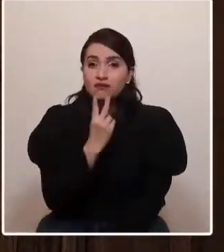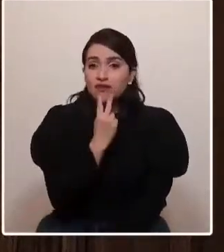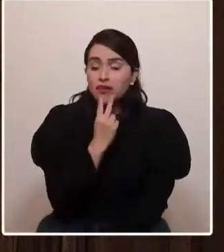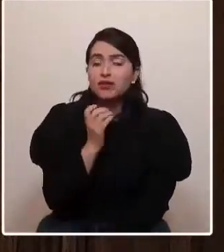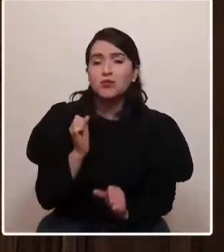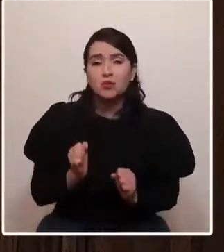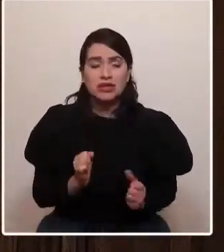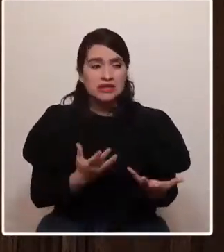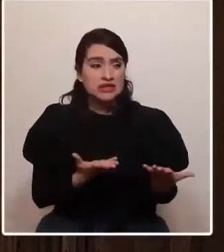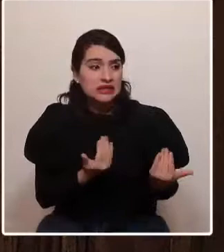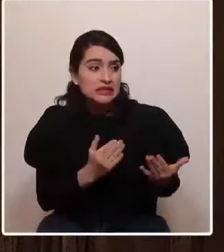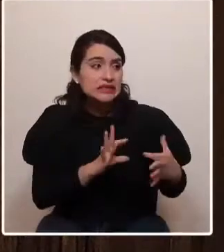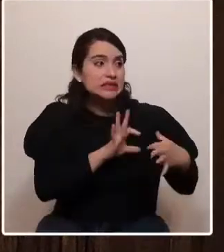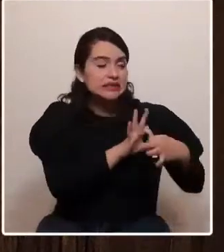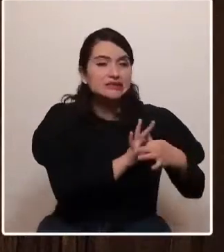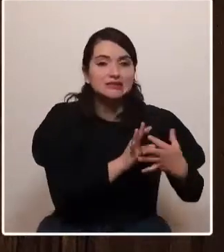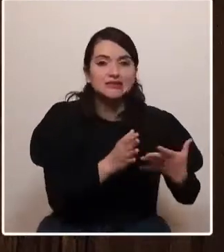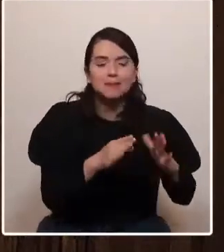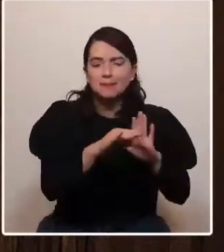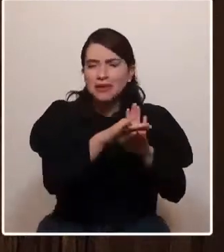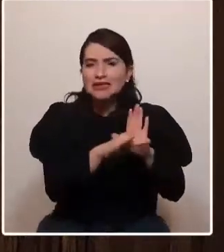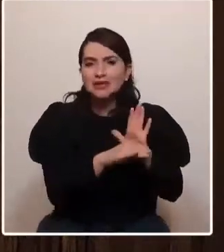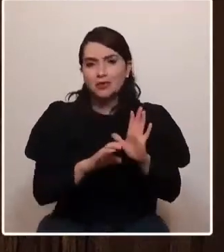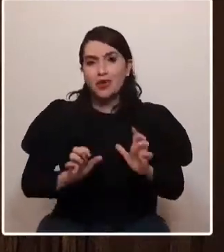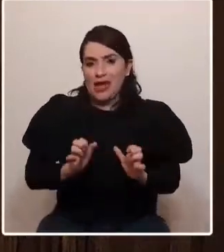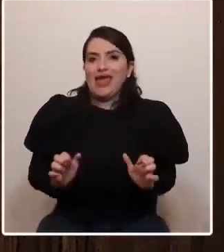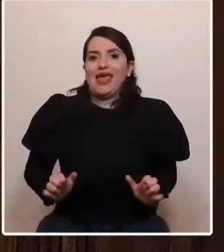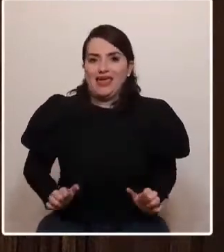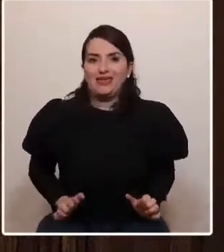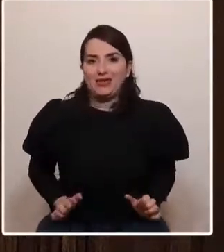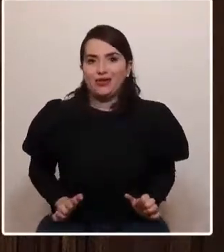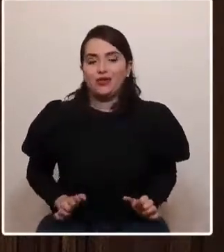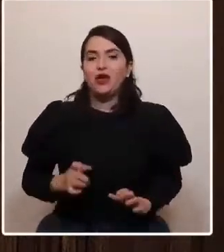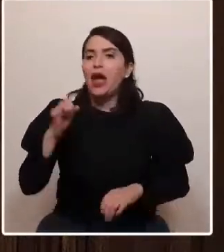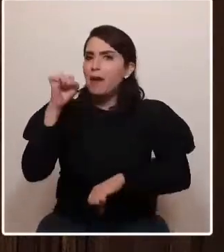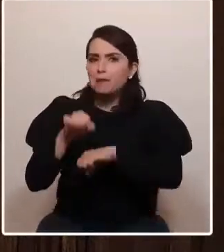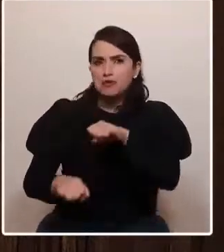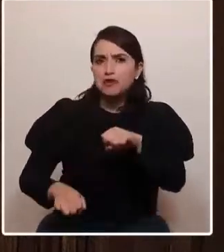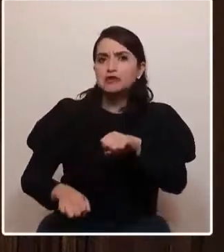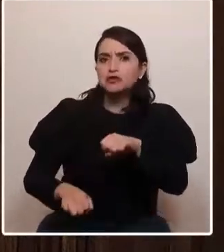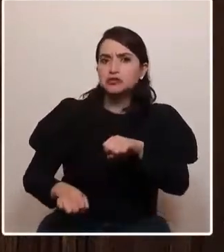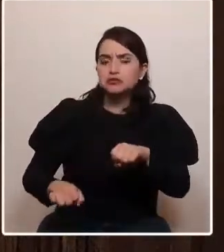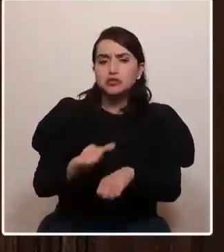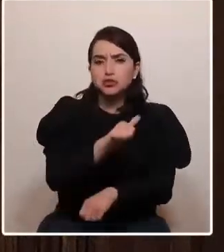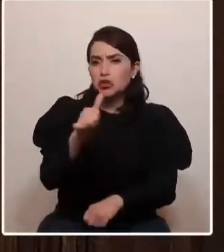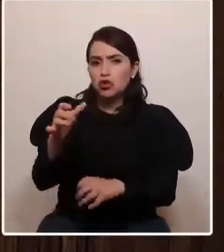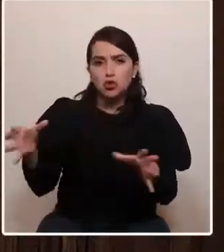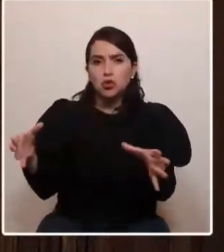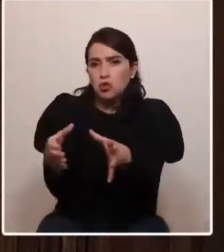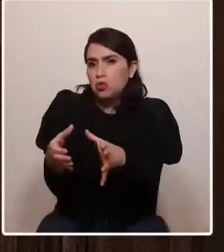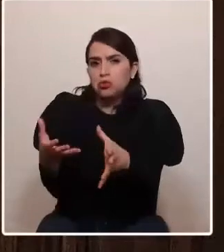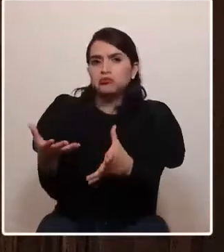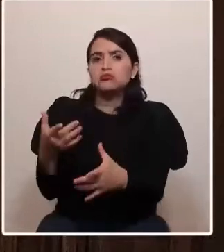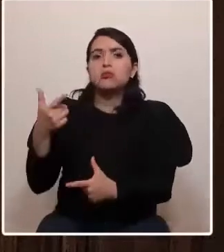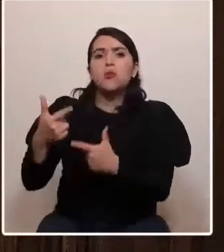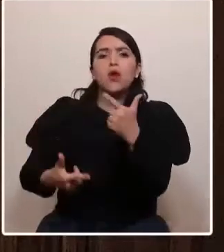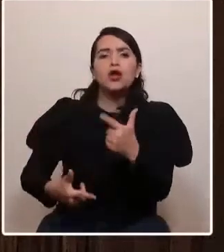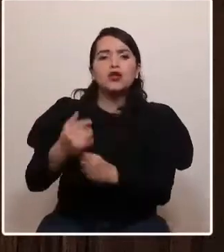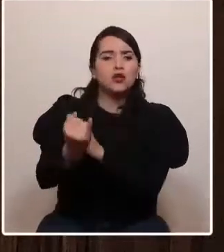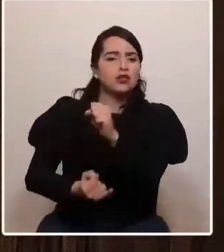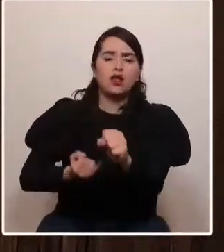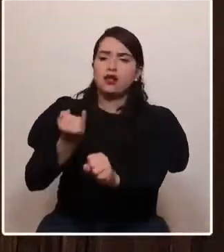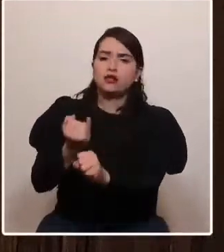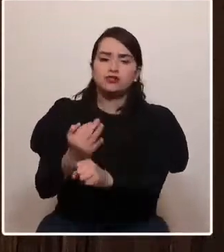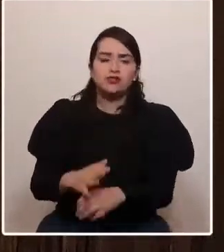La necesidad de entablar principios éticos cuenta con la aprobación transversal de la comunidad internacional. Tenemos la oportunidad